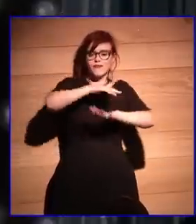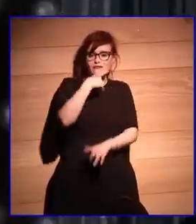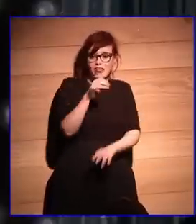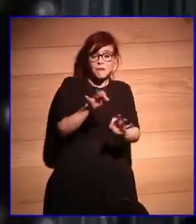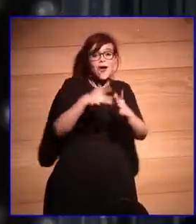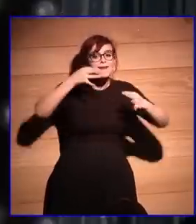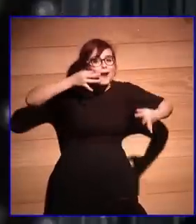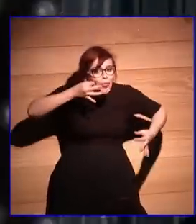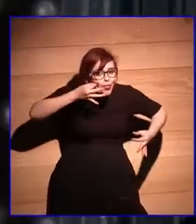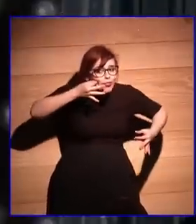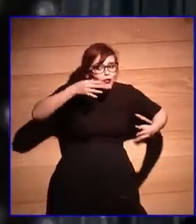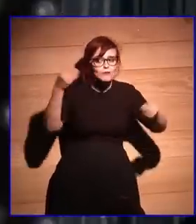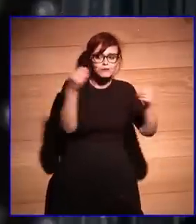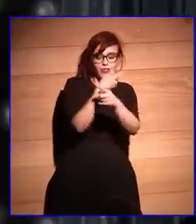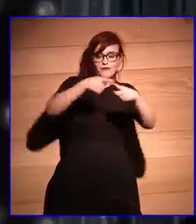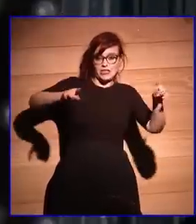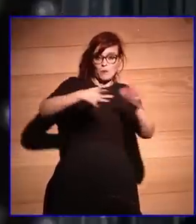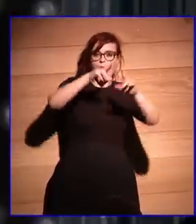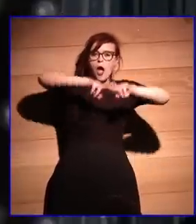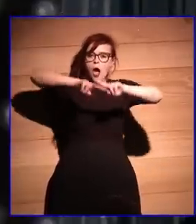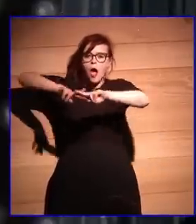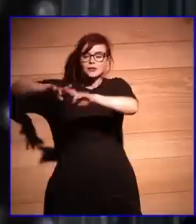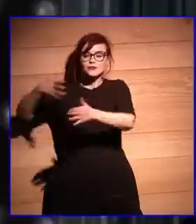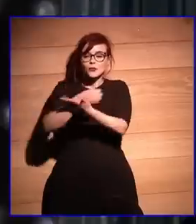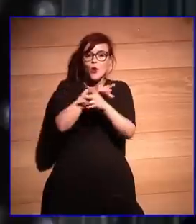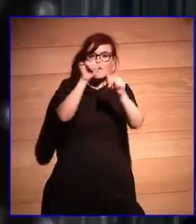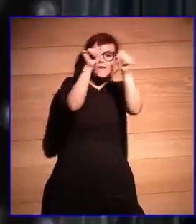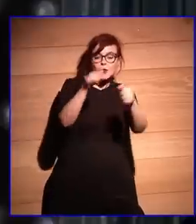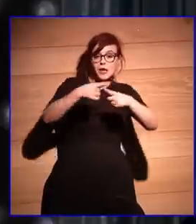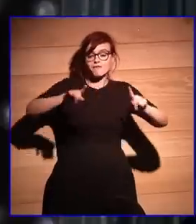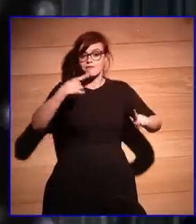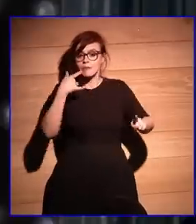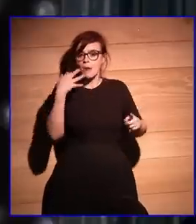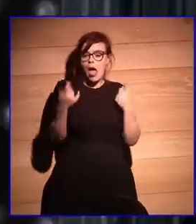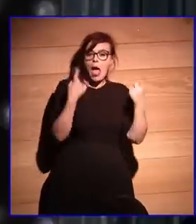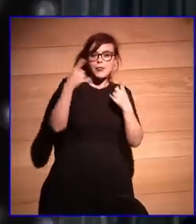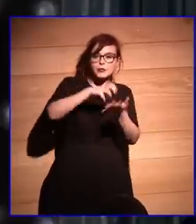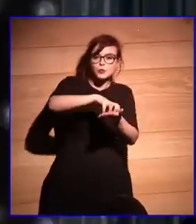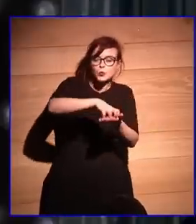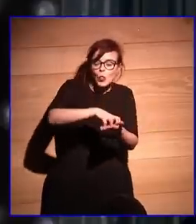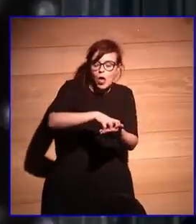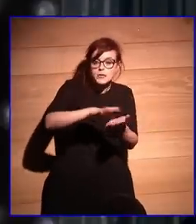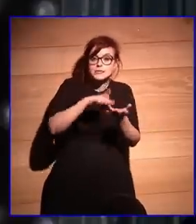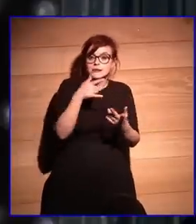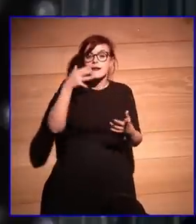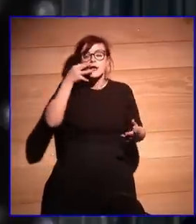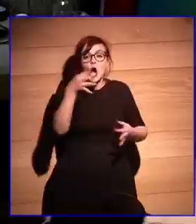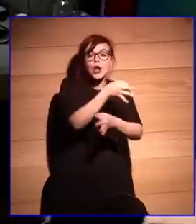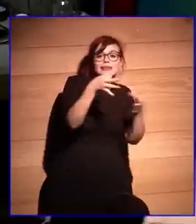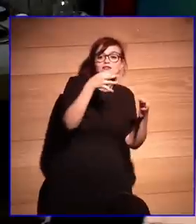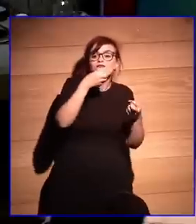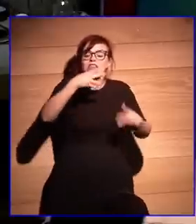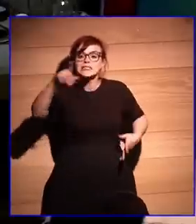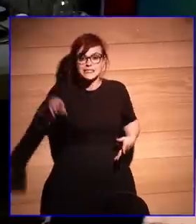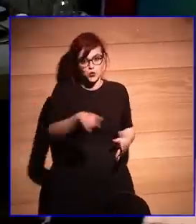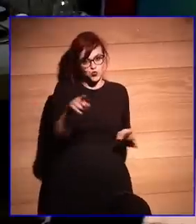es la realidad y de repente tienes que empezar a analizar determinados aspectos que igual nos hacen cuestionar si lo que creemos es correcto o incorrecto. Y a la vez hay